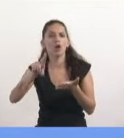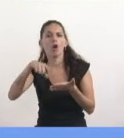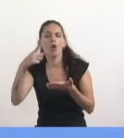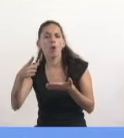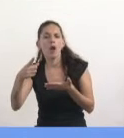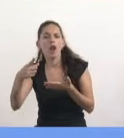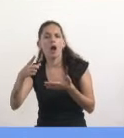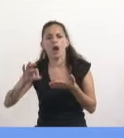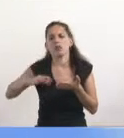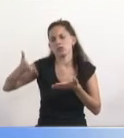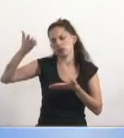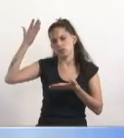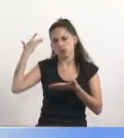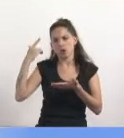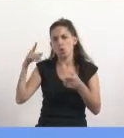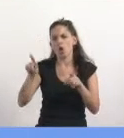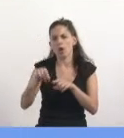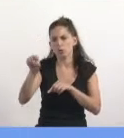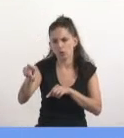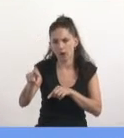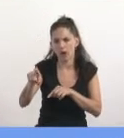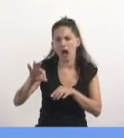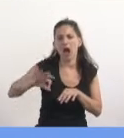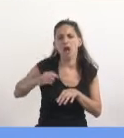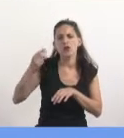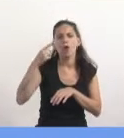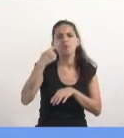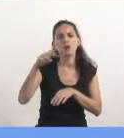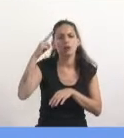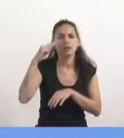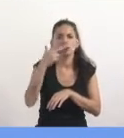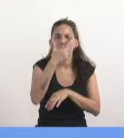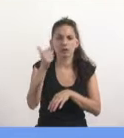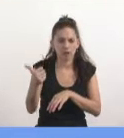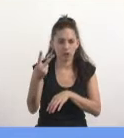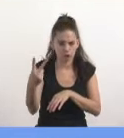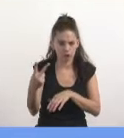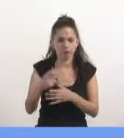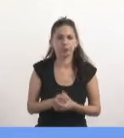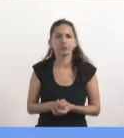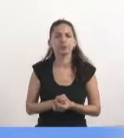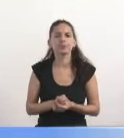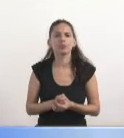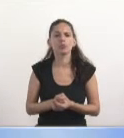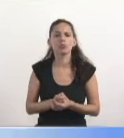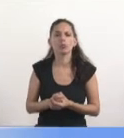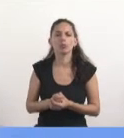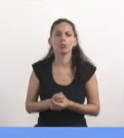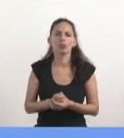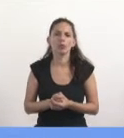remontó a 1932. Y realmente la situación tributaria de nuestro país es muy